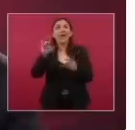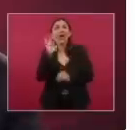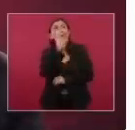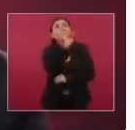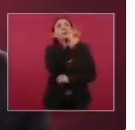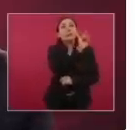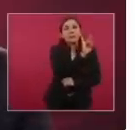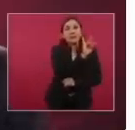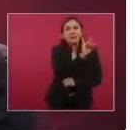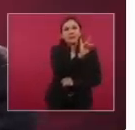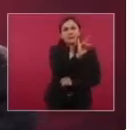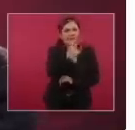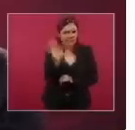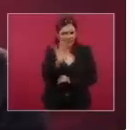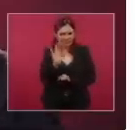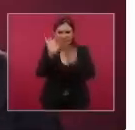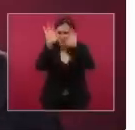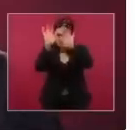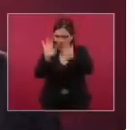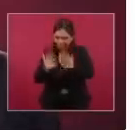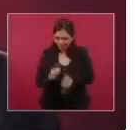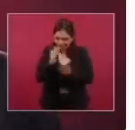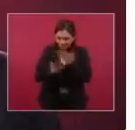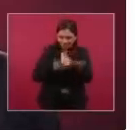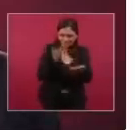no Y a ver un comunicado